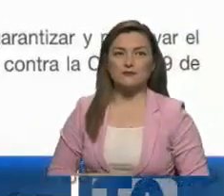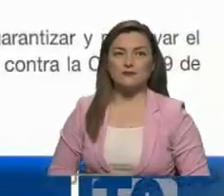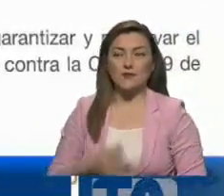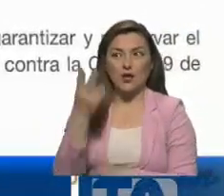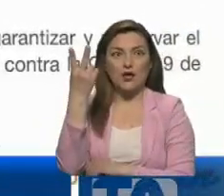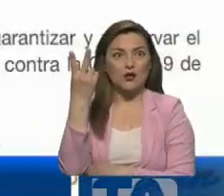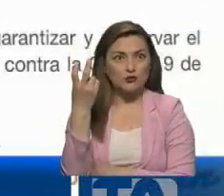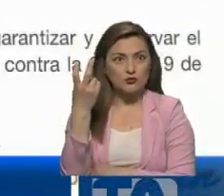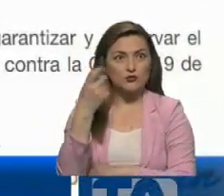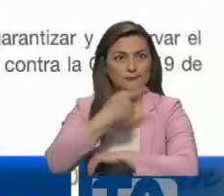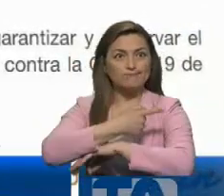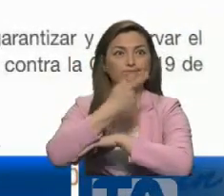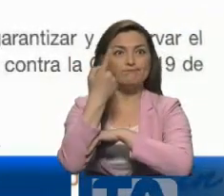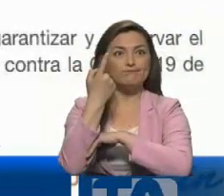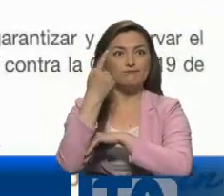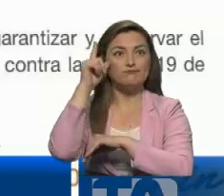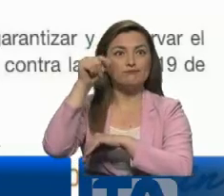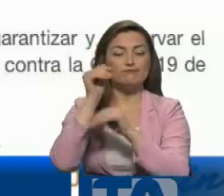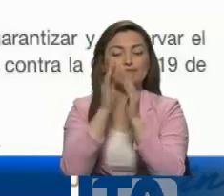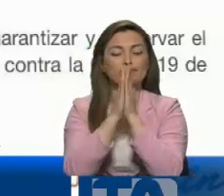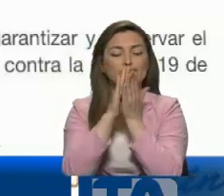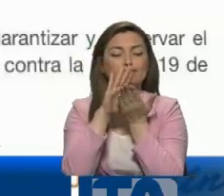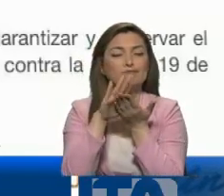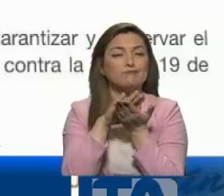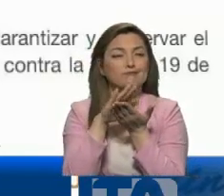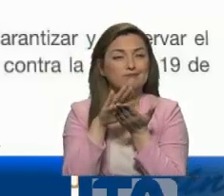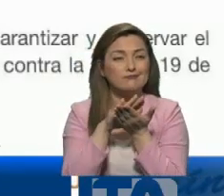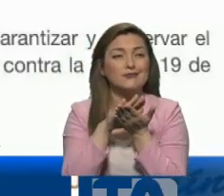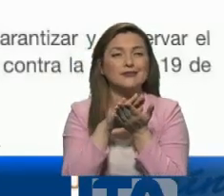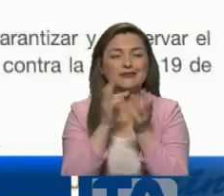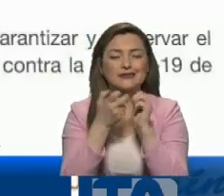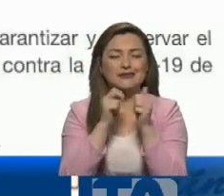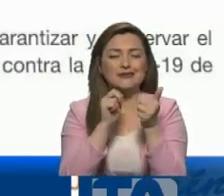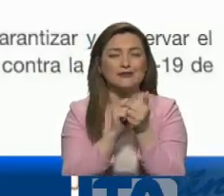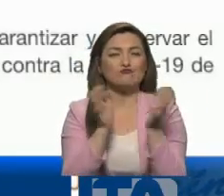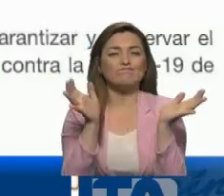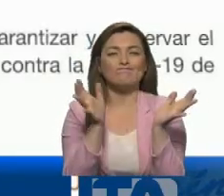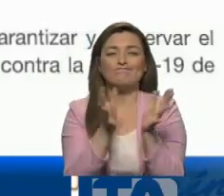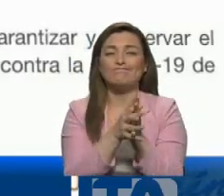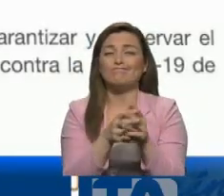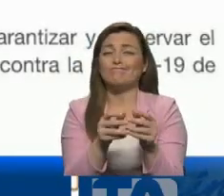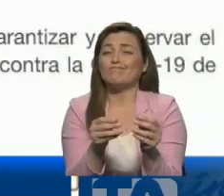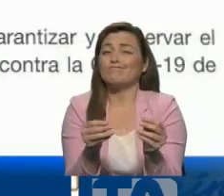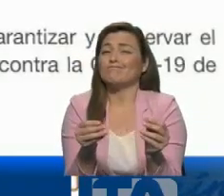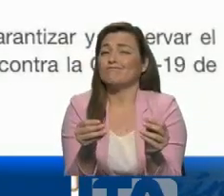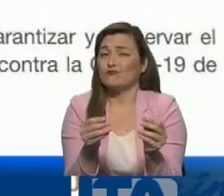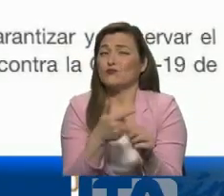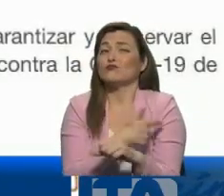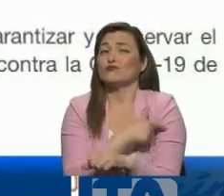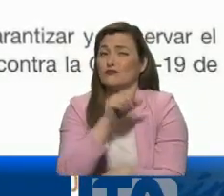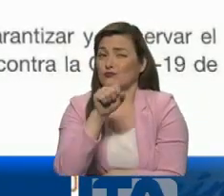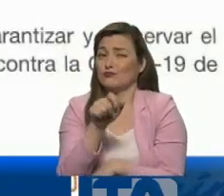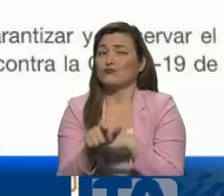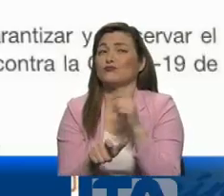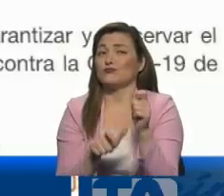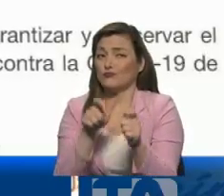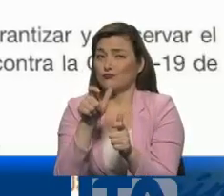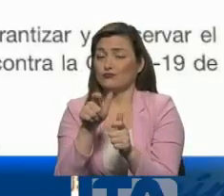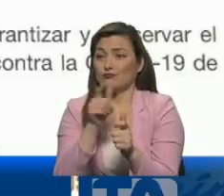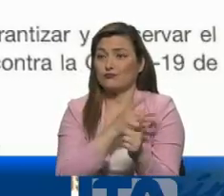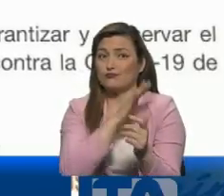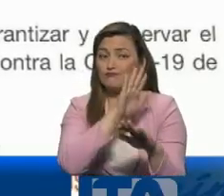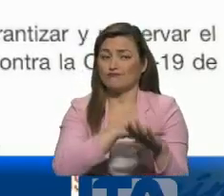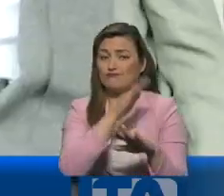este comunicado, el gobierno ofreció disculpas y aseguró que se superaron los problemas logísticos y que sí se vacunará a las personas que